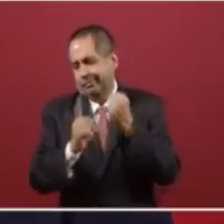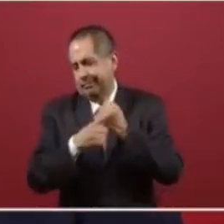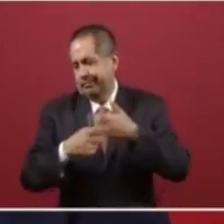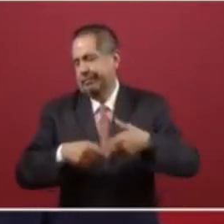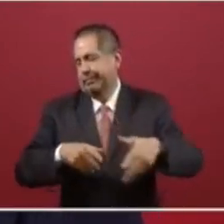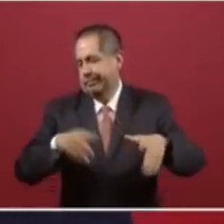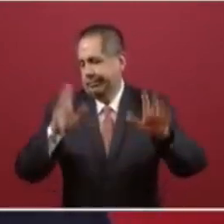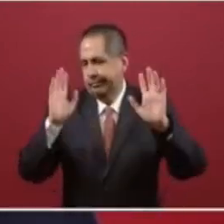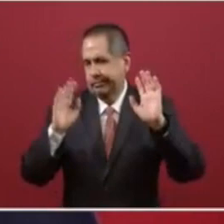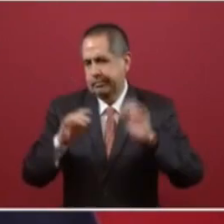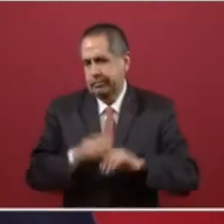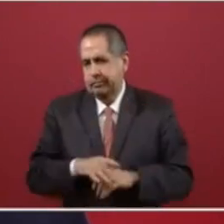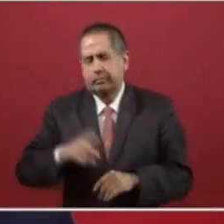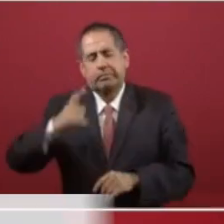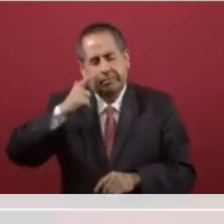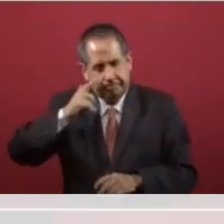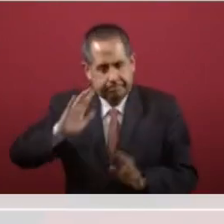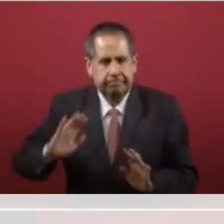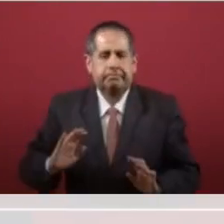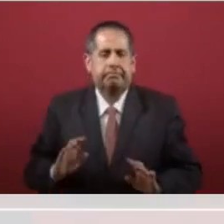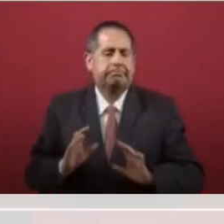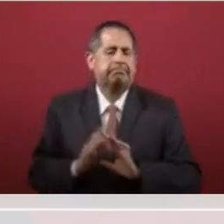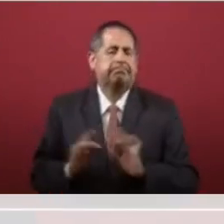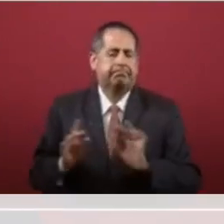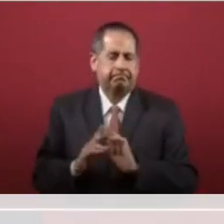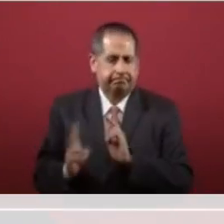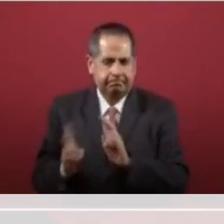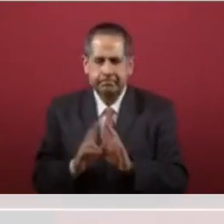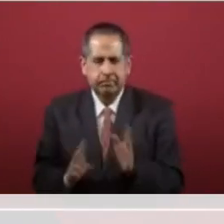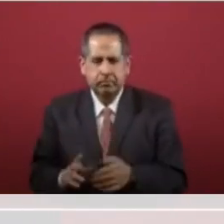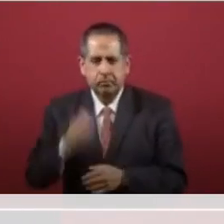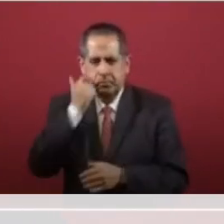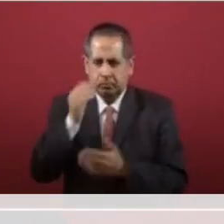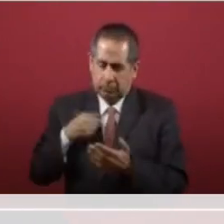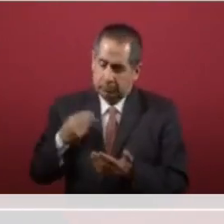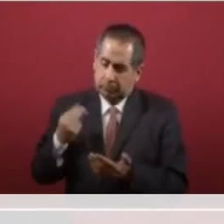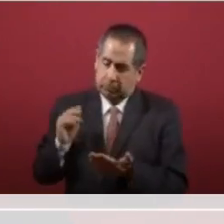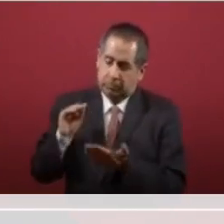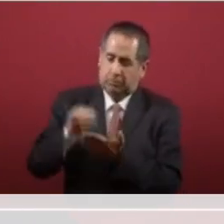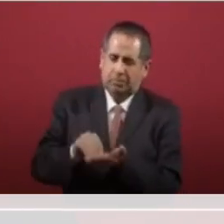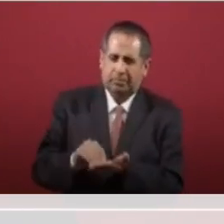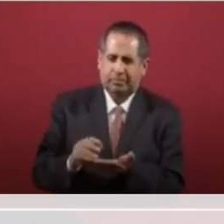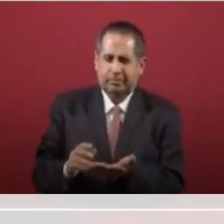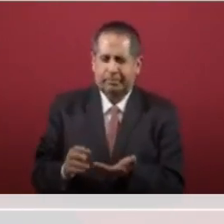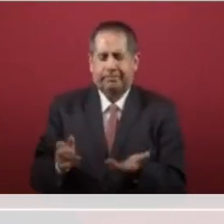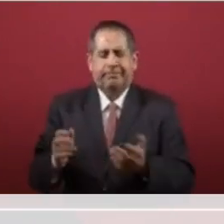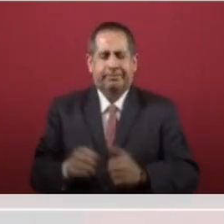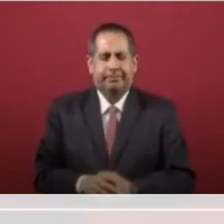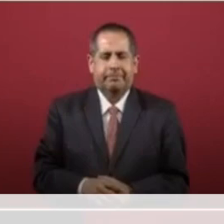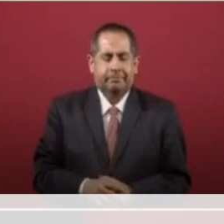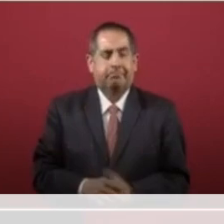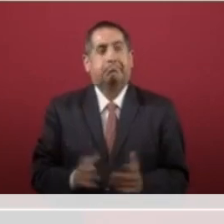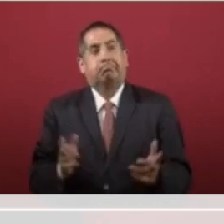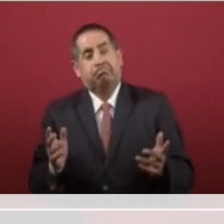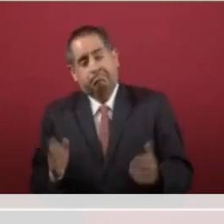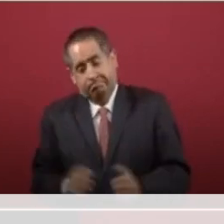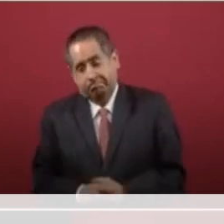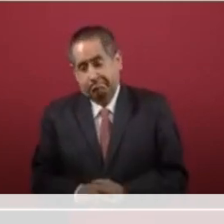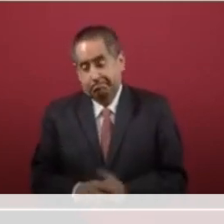bueno, pues ya vamos a verlo, ¿sí? O sea, ¿no quieren que yo esté? No. Ah.